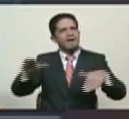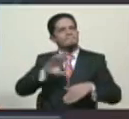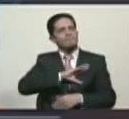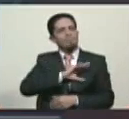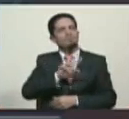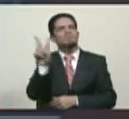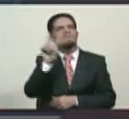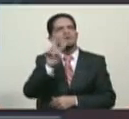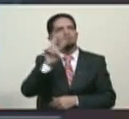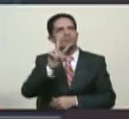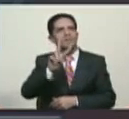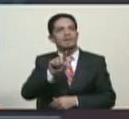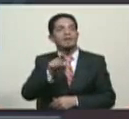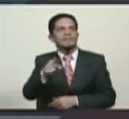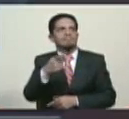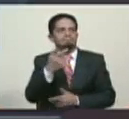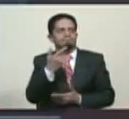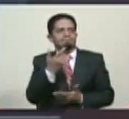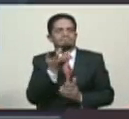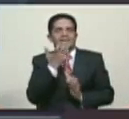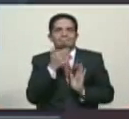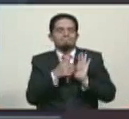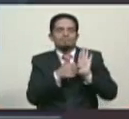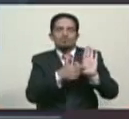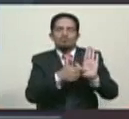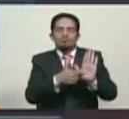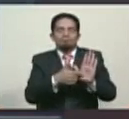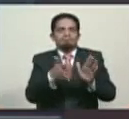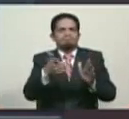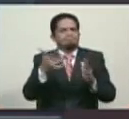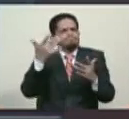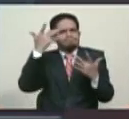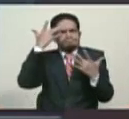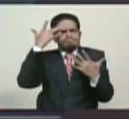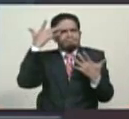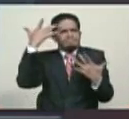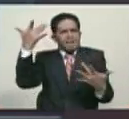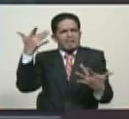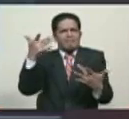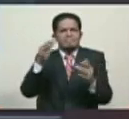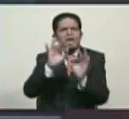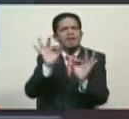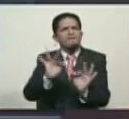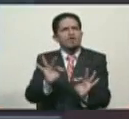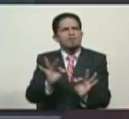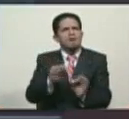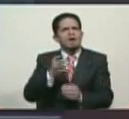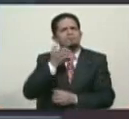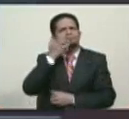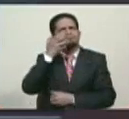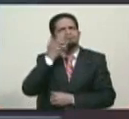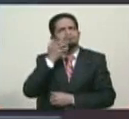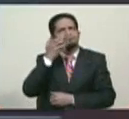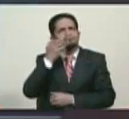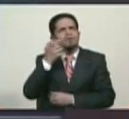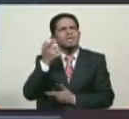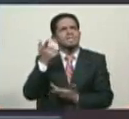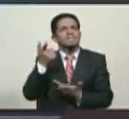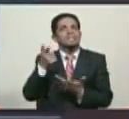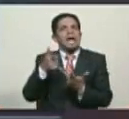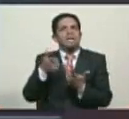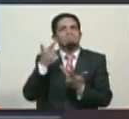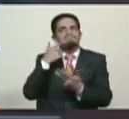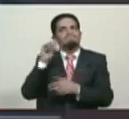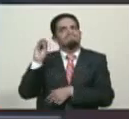fue ejemplarizante la manera técnica e inteligente que utilizaron nuestra Fuerza Armada para hacer valer